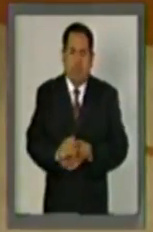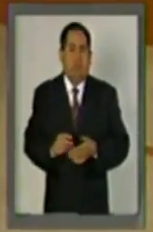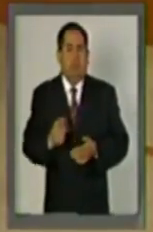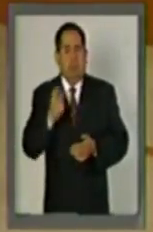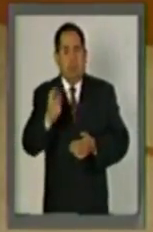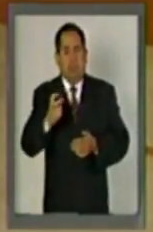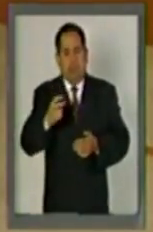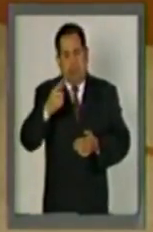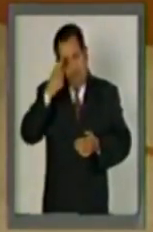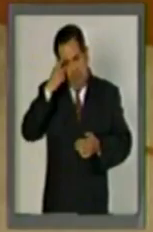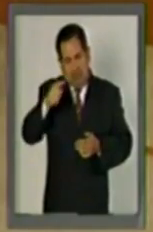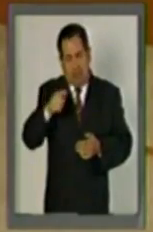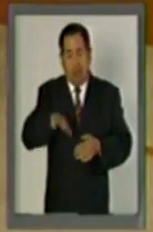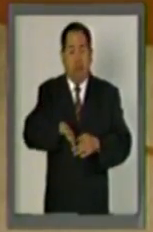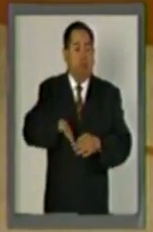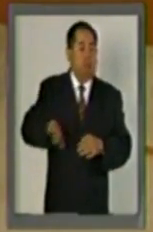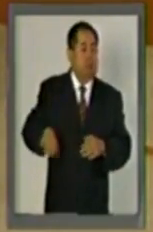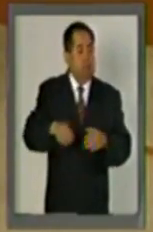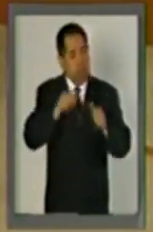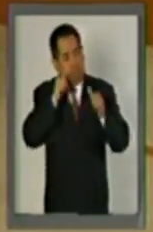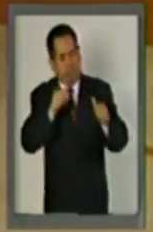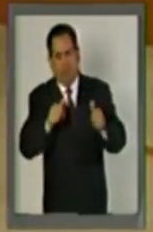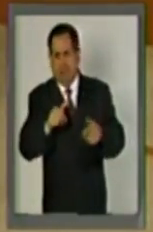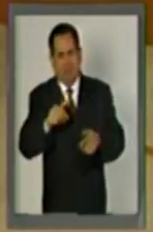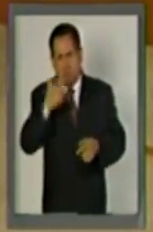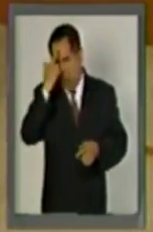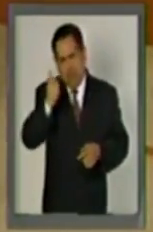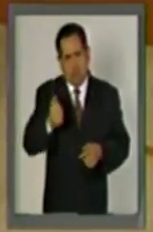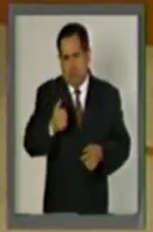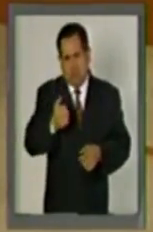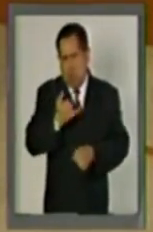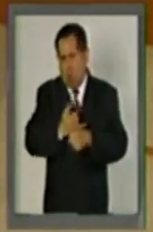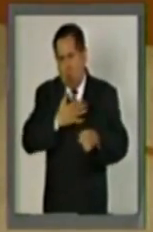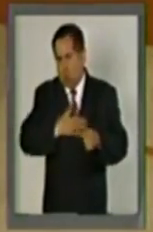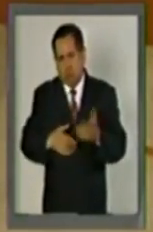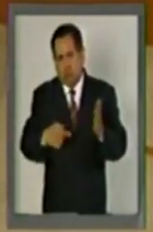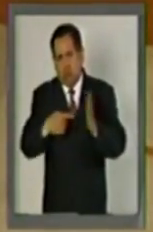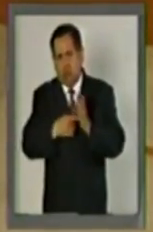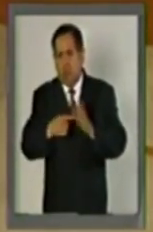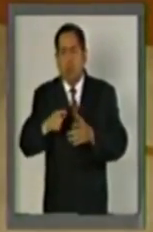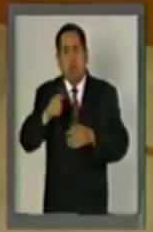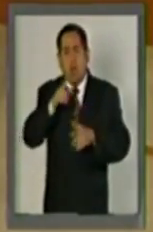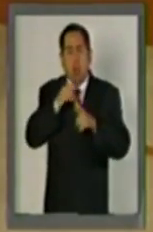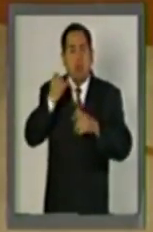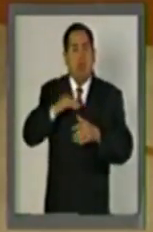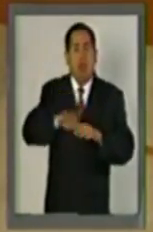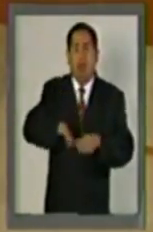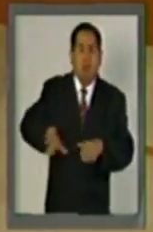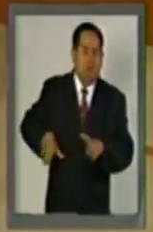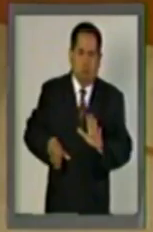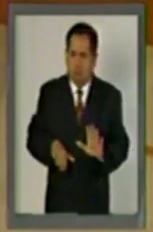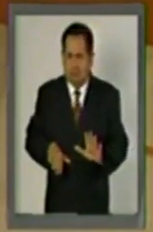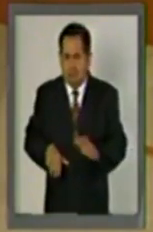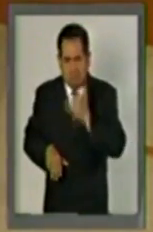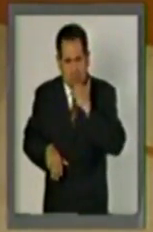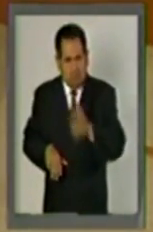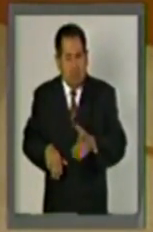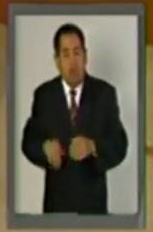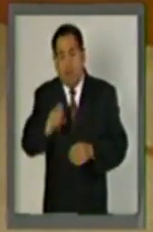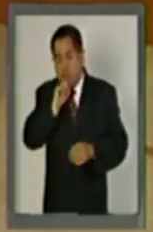se da un trato diferenciado e injustificado a los contenidos de la lengua indígena. Por otra parte,